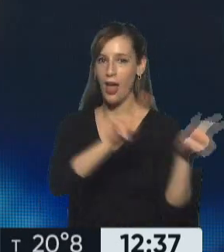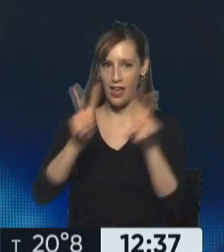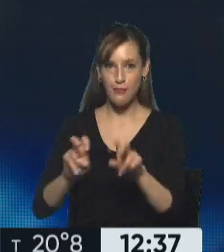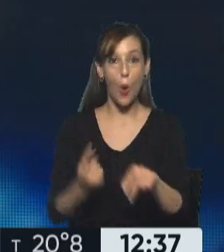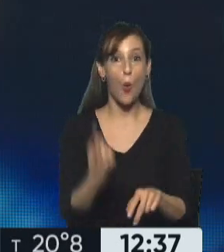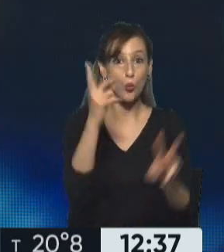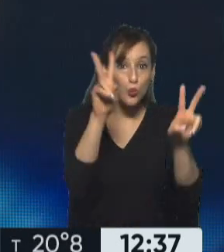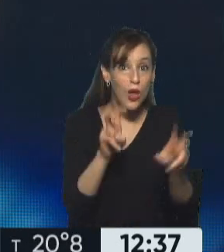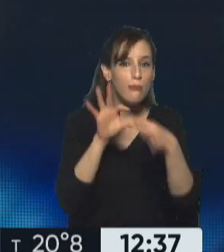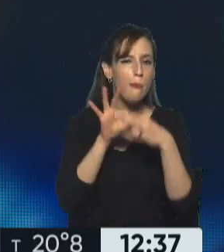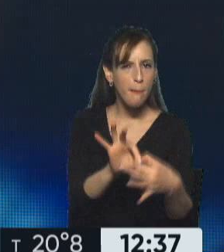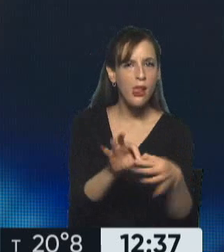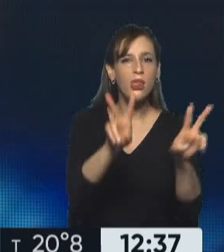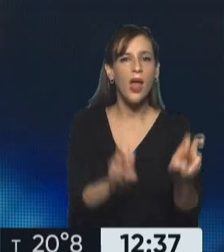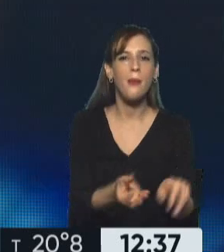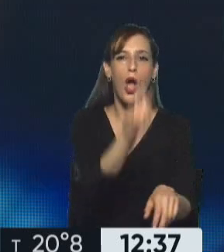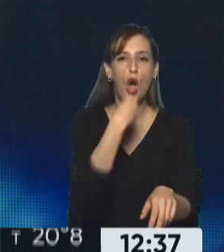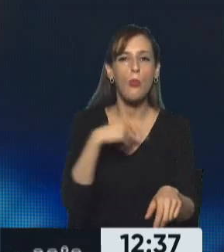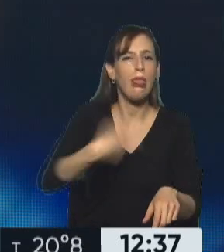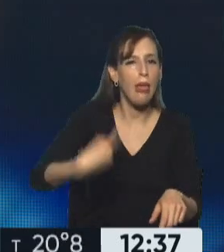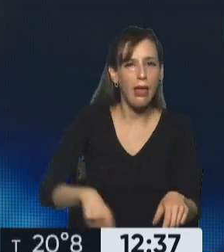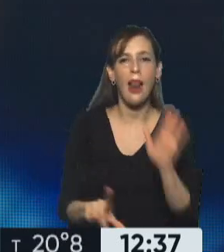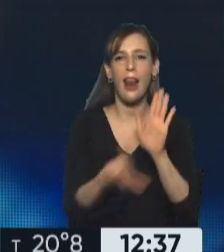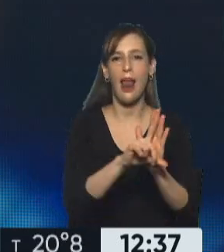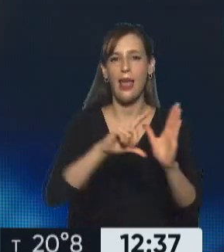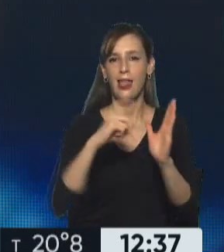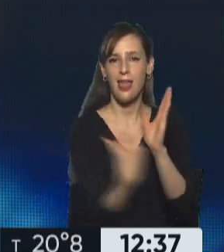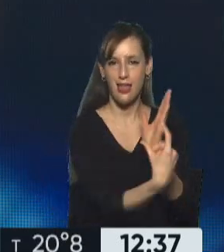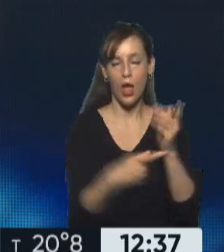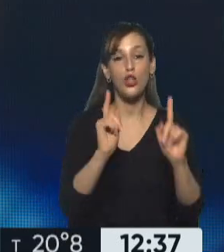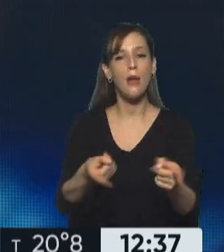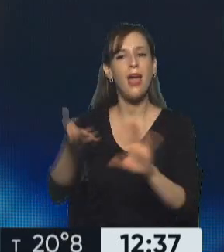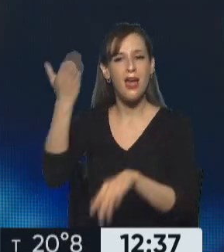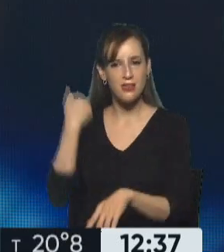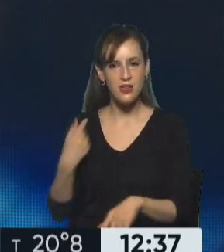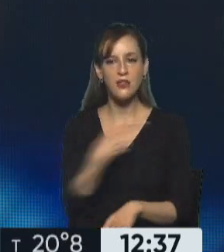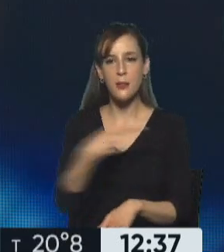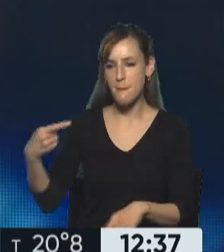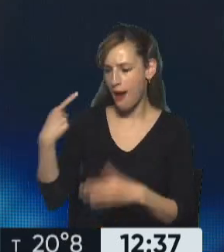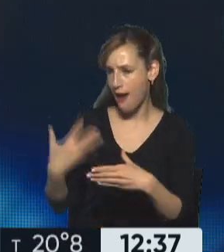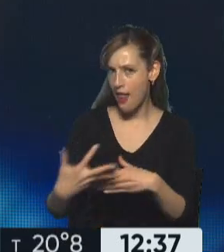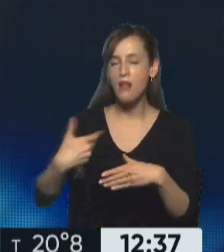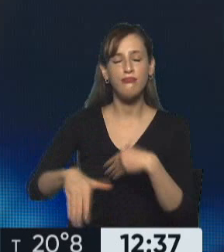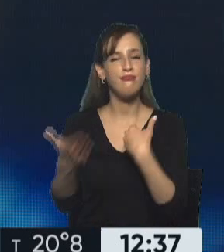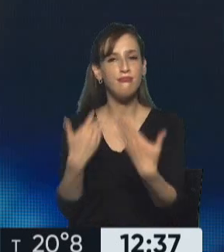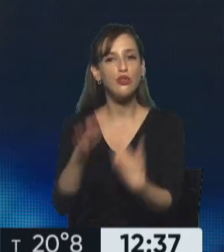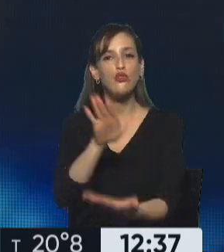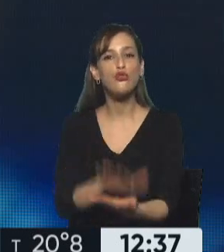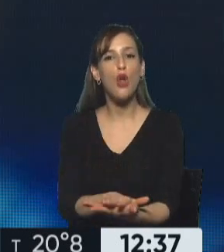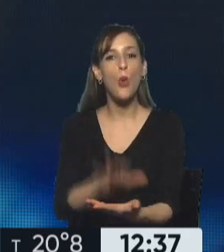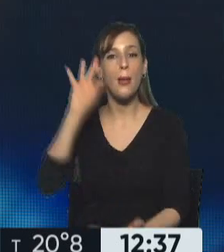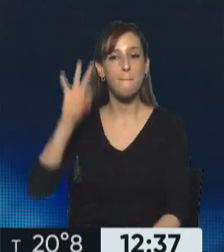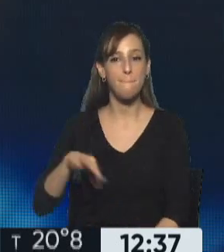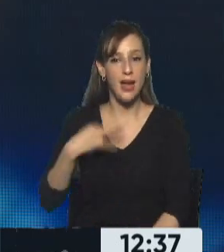vinculado con lo que comemos y la ley de etiquetado frontal y por otro lado desde ayer durante toda esta semana vamos a estar hablando de los premios